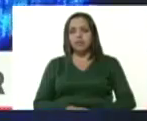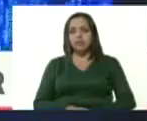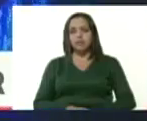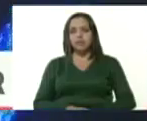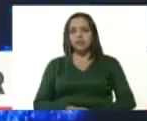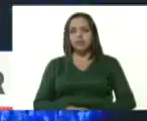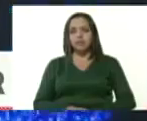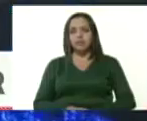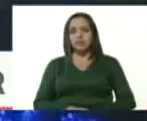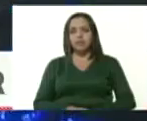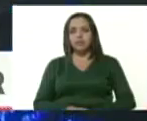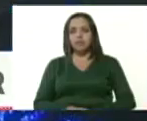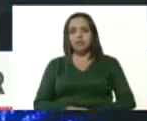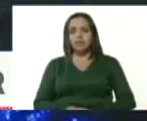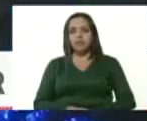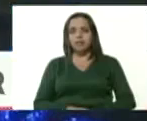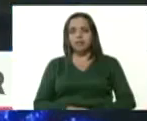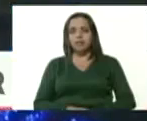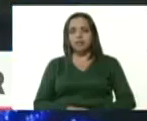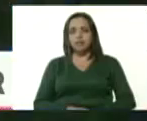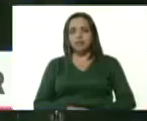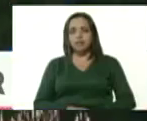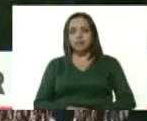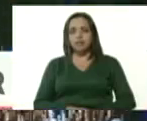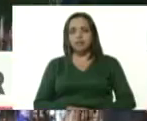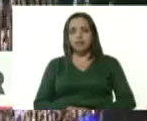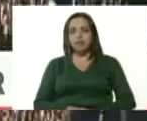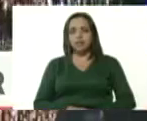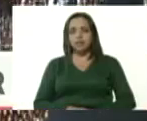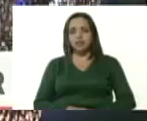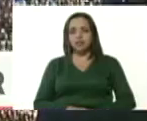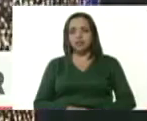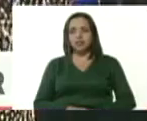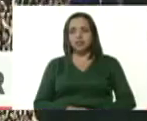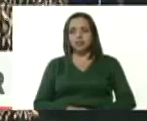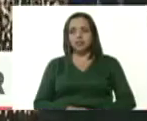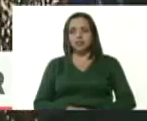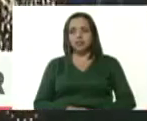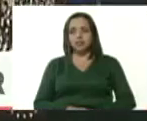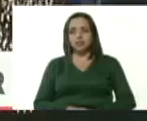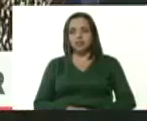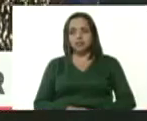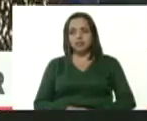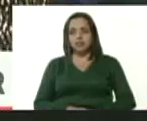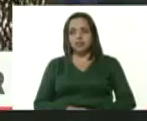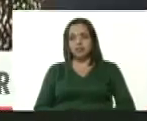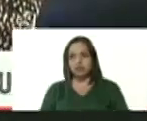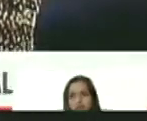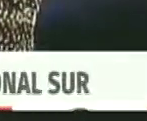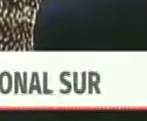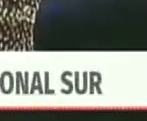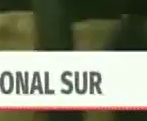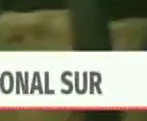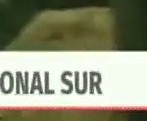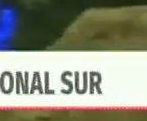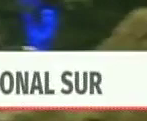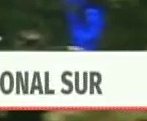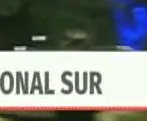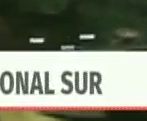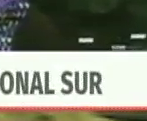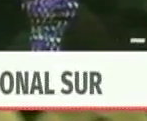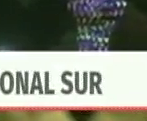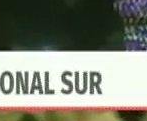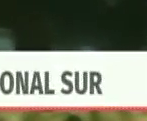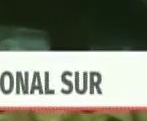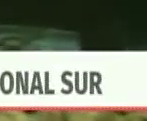Un empleo de 600 empleos directos y 12.000 empleos indirectos, lo que va a contribuir con